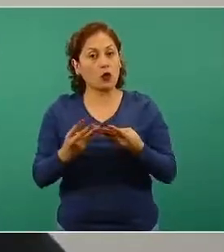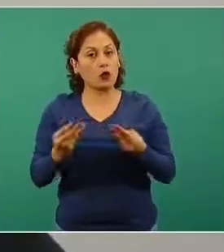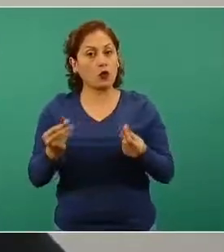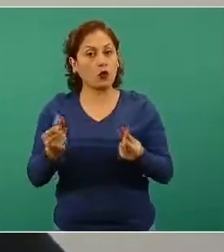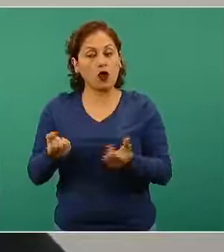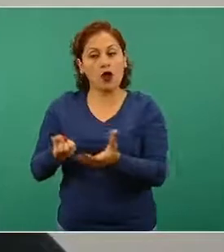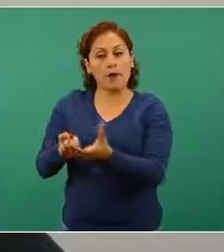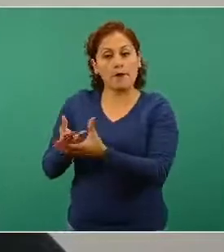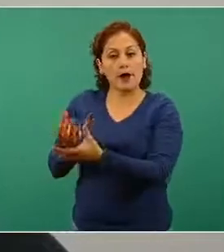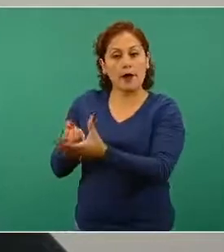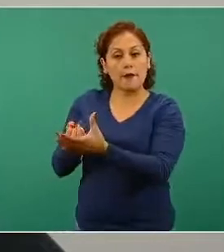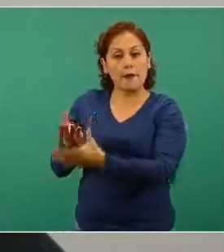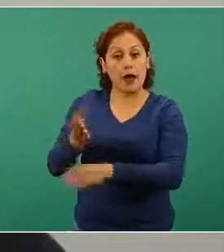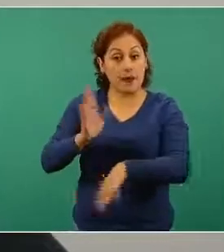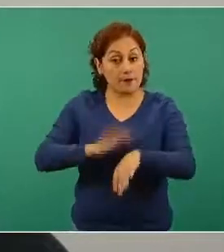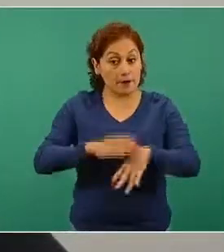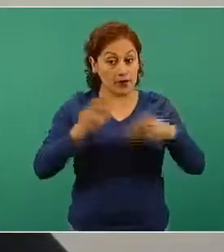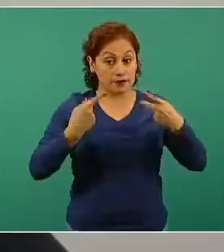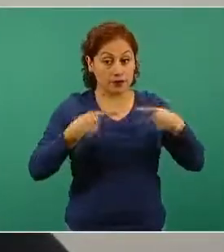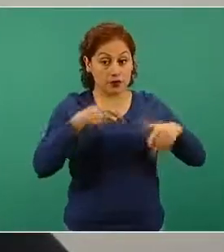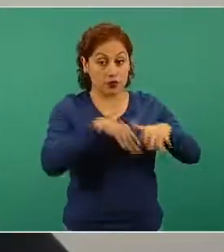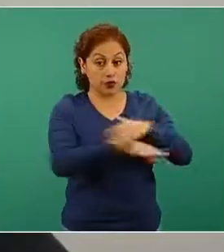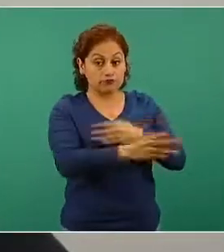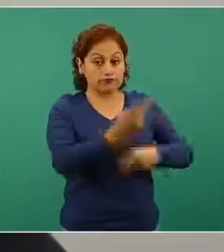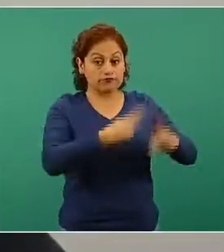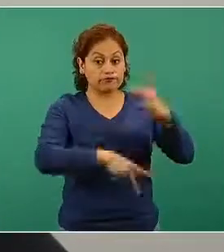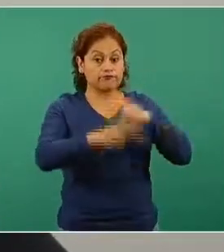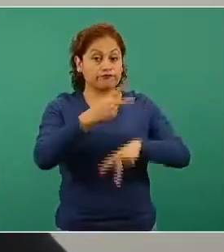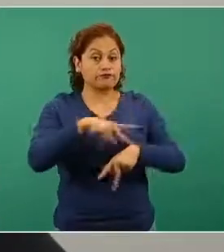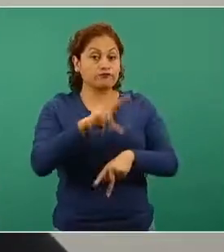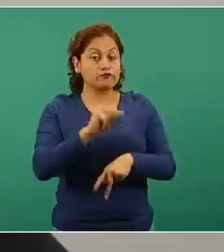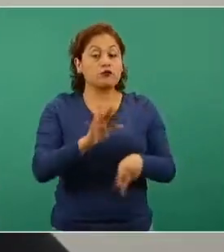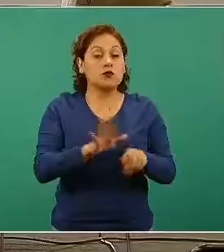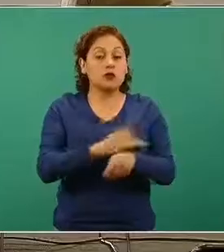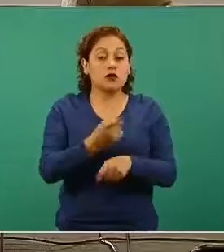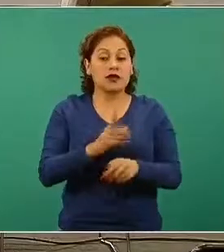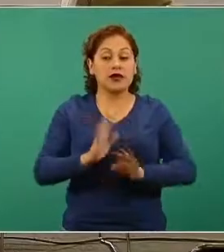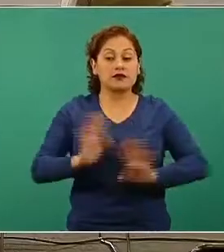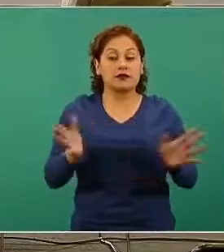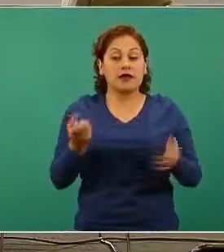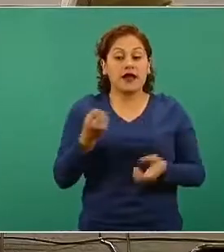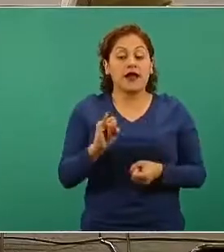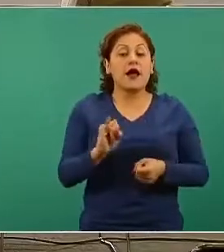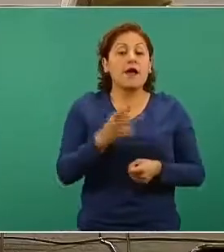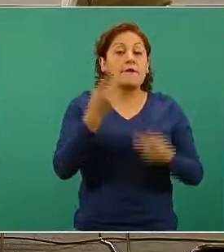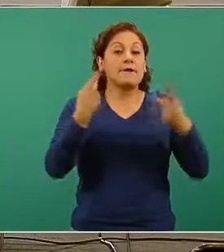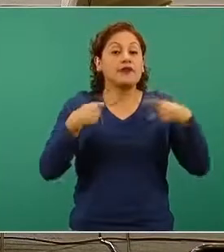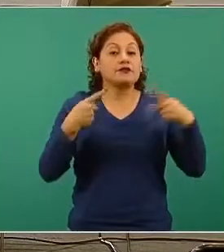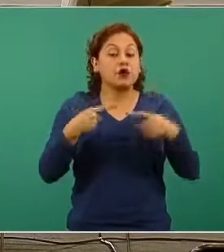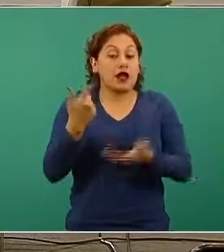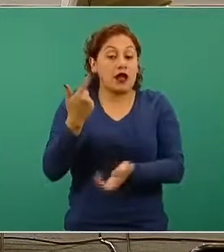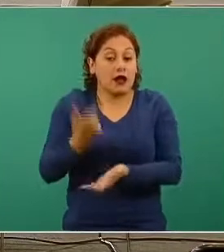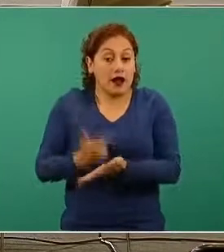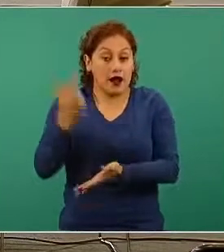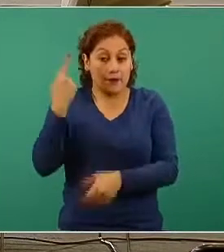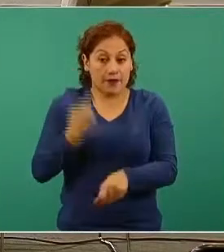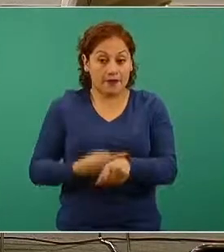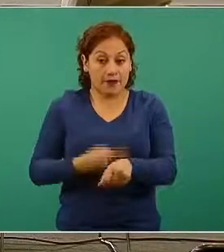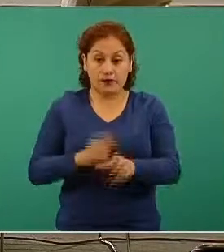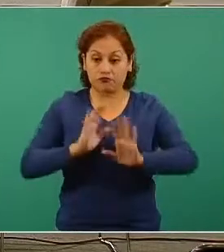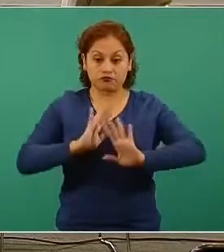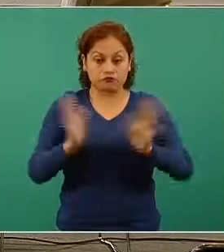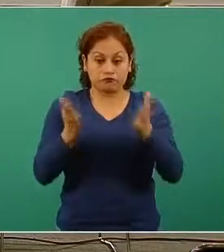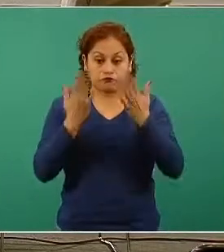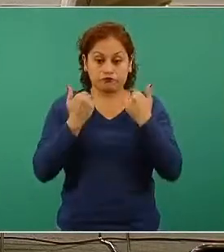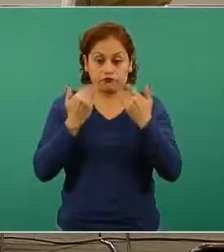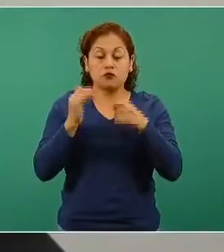más ingresos porque ya no hay una carga importante de enfermedad grave y entonces los hospitales se van desocupando y